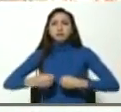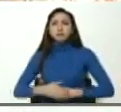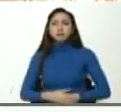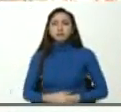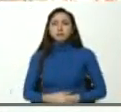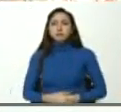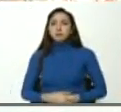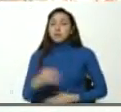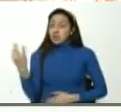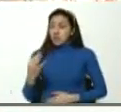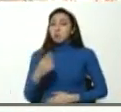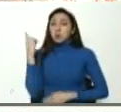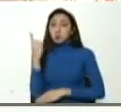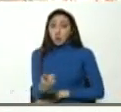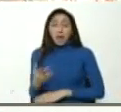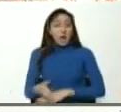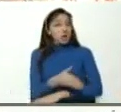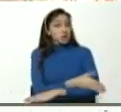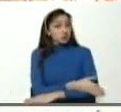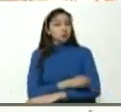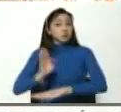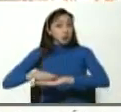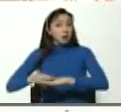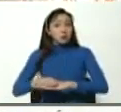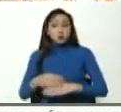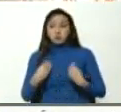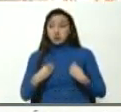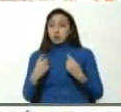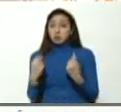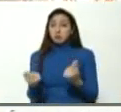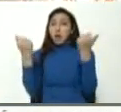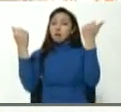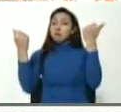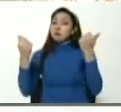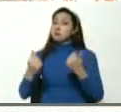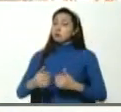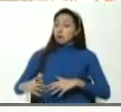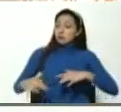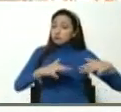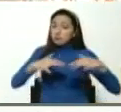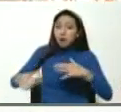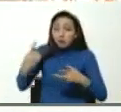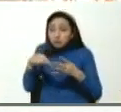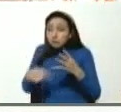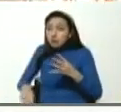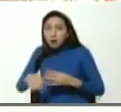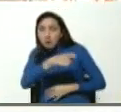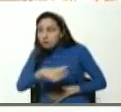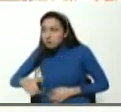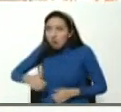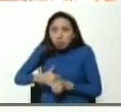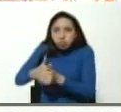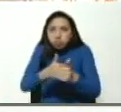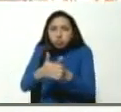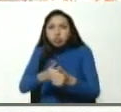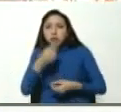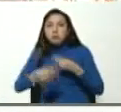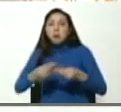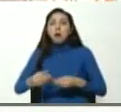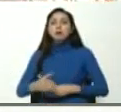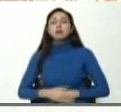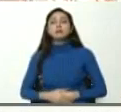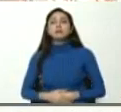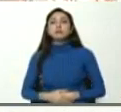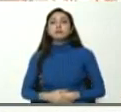siempre una denuncia tiempo puede salvar una vida cuando se enfrenta a regímenes represivos o a sectores represivos